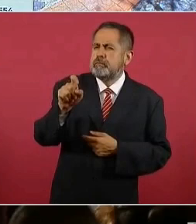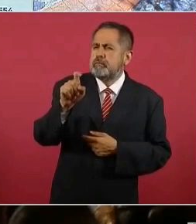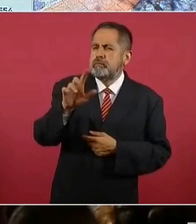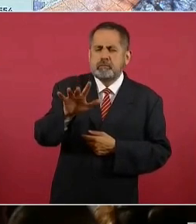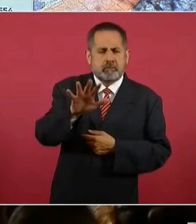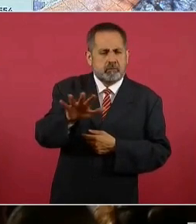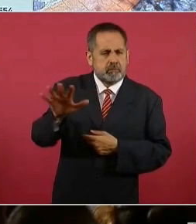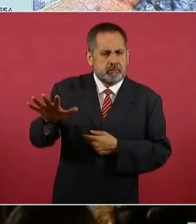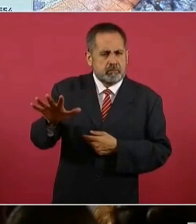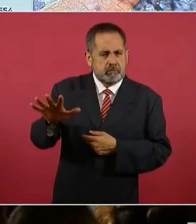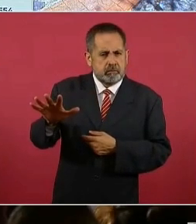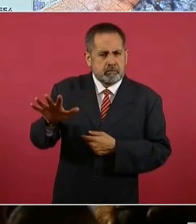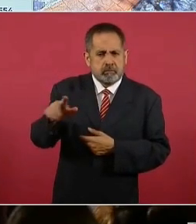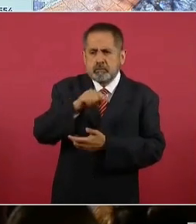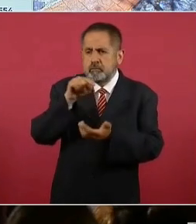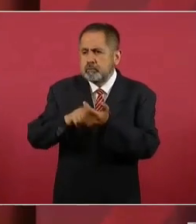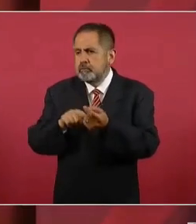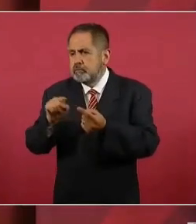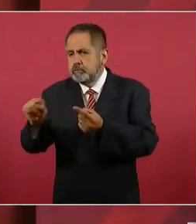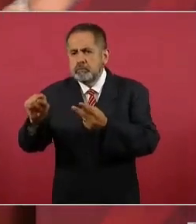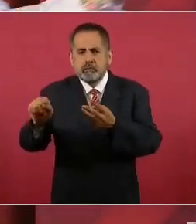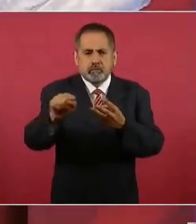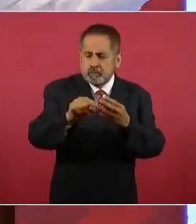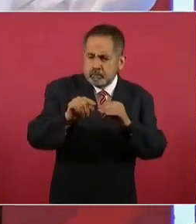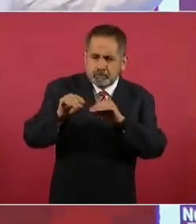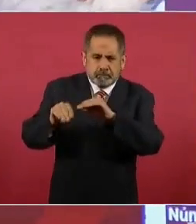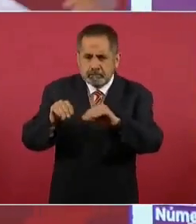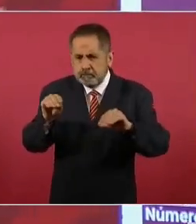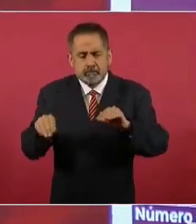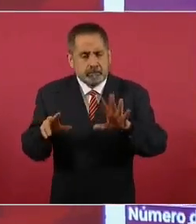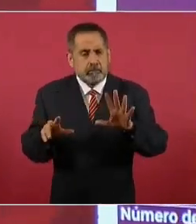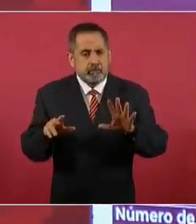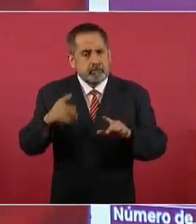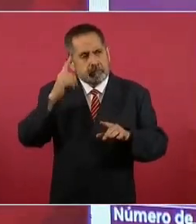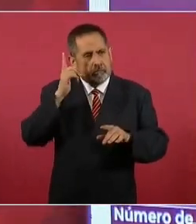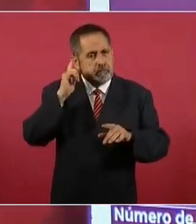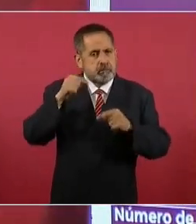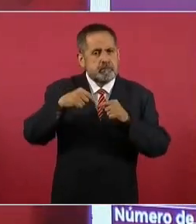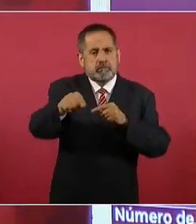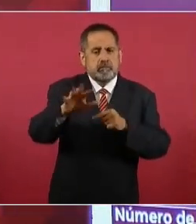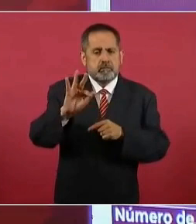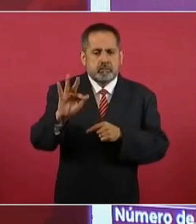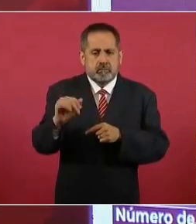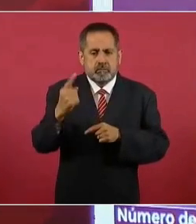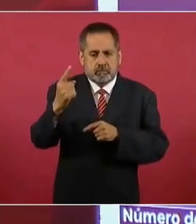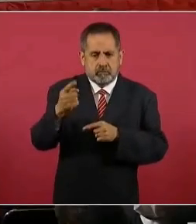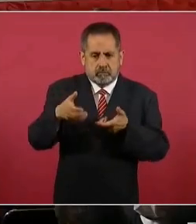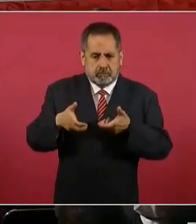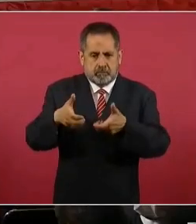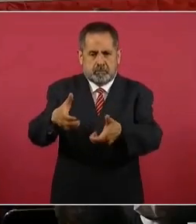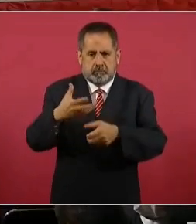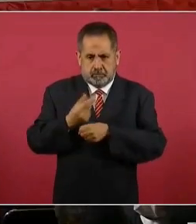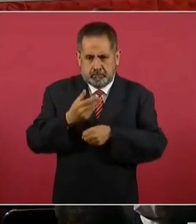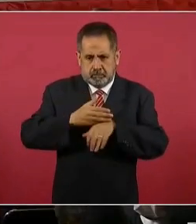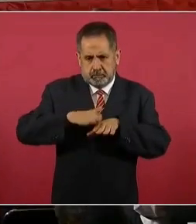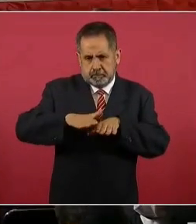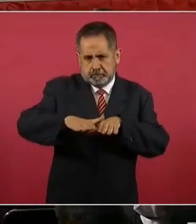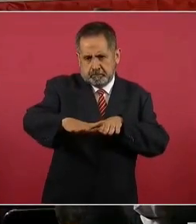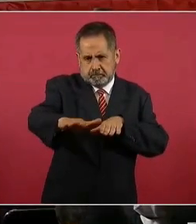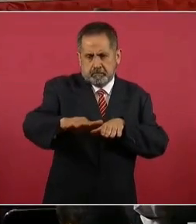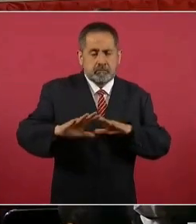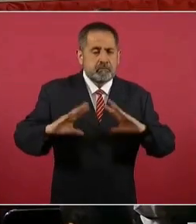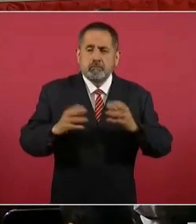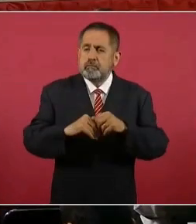cincuenta y cinco frentes de trabajo pensamos concluir 41 caminos con una longitud